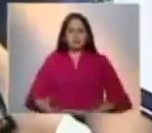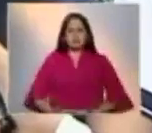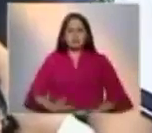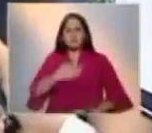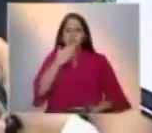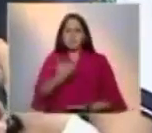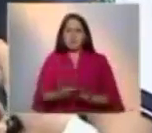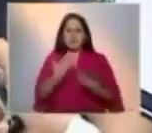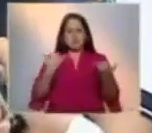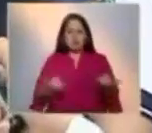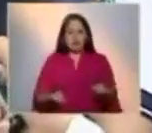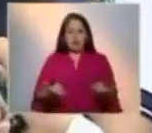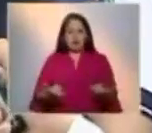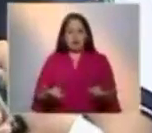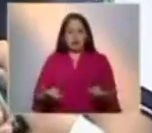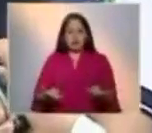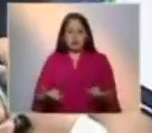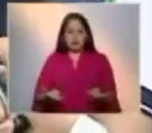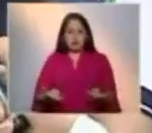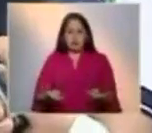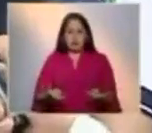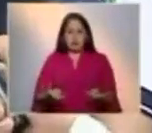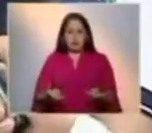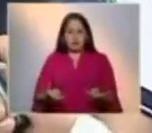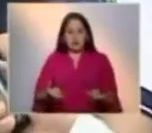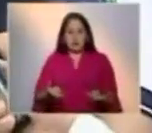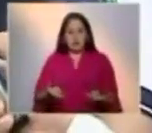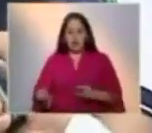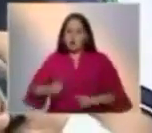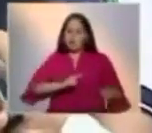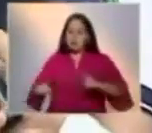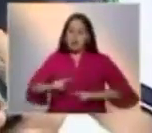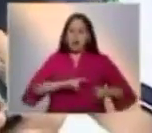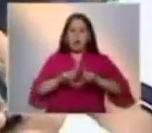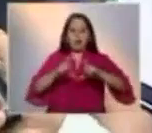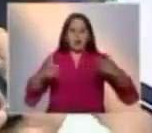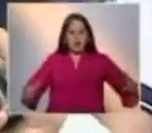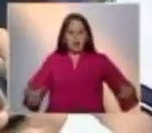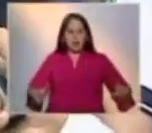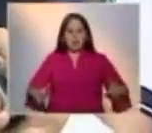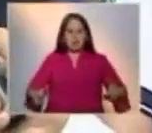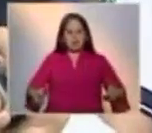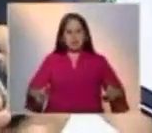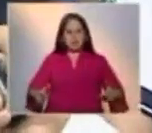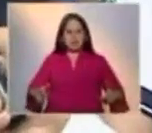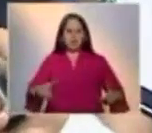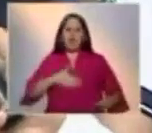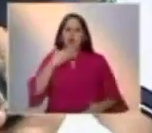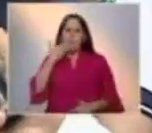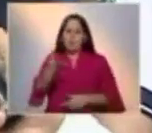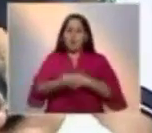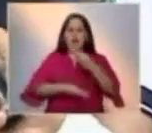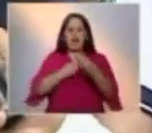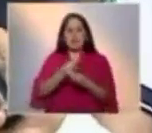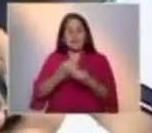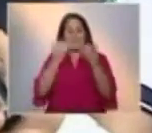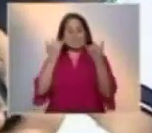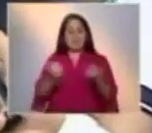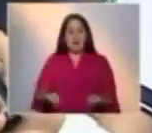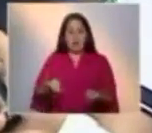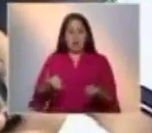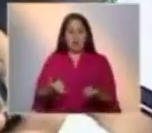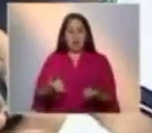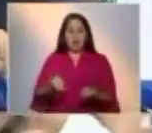estamos solicitando? Pues simplemente le estamos solicitando al Contralor General de la República que puede realizar de manera